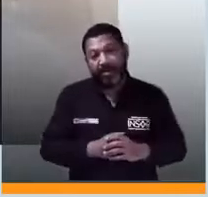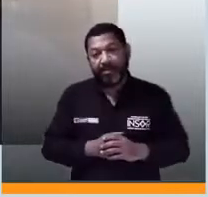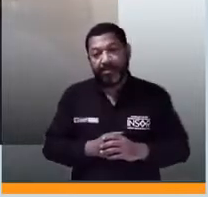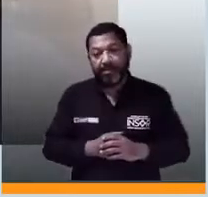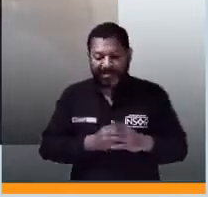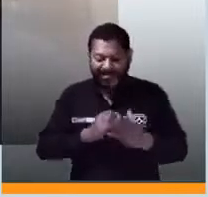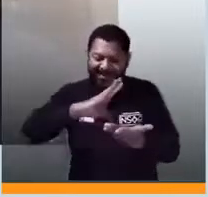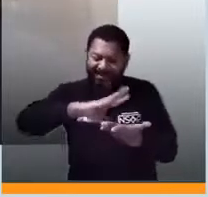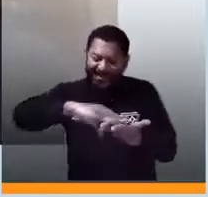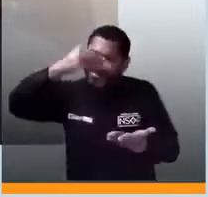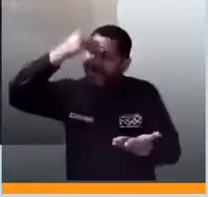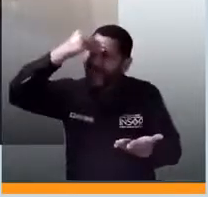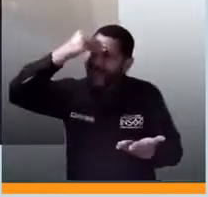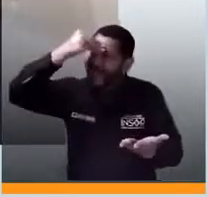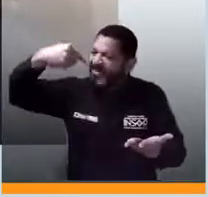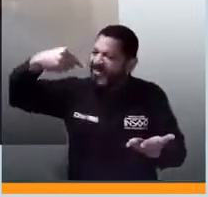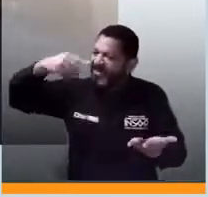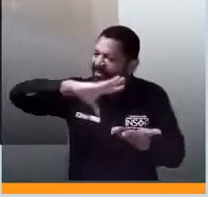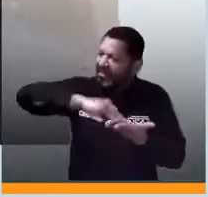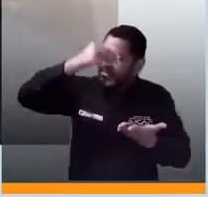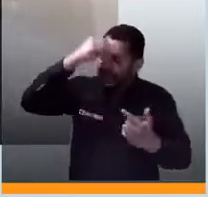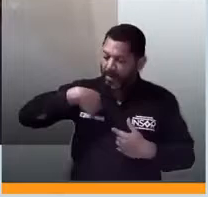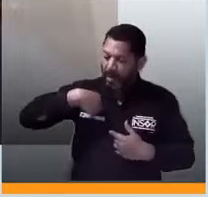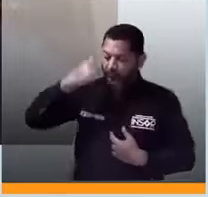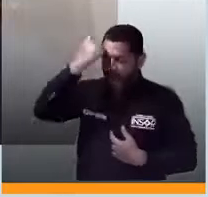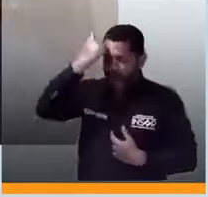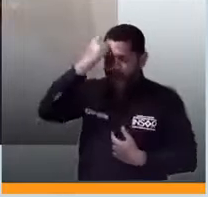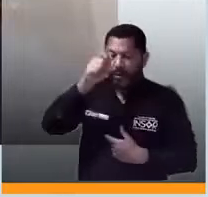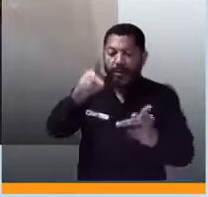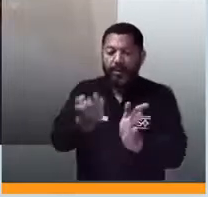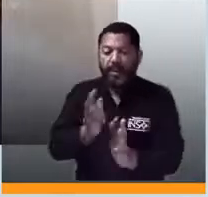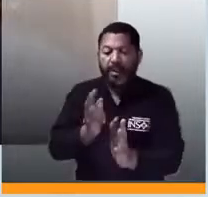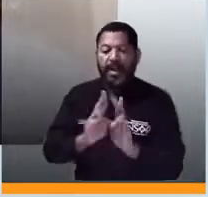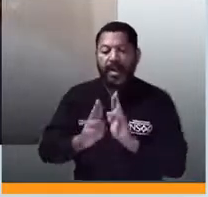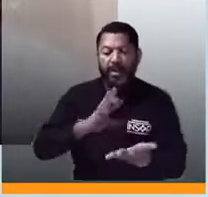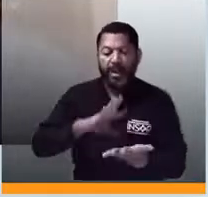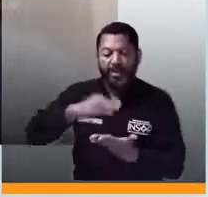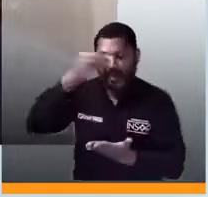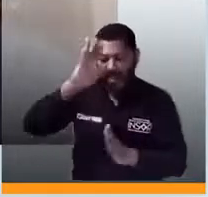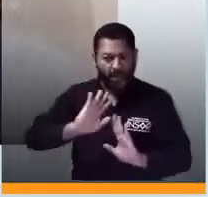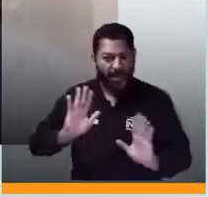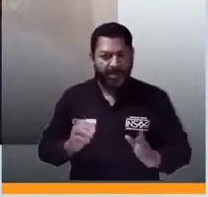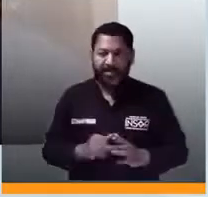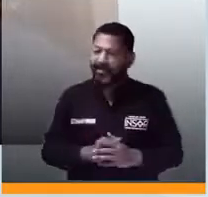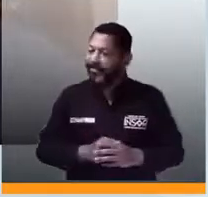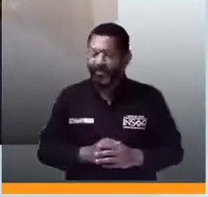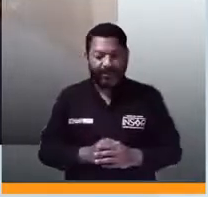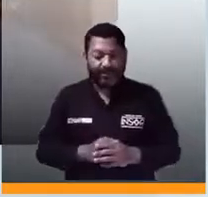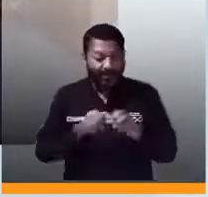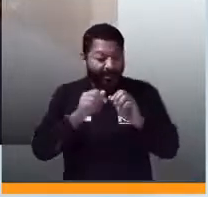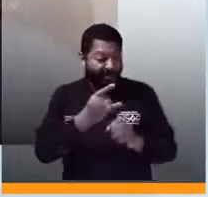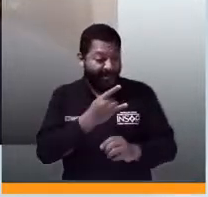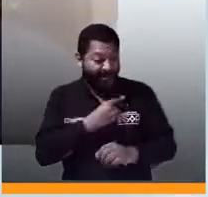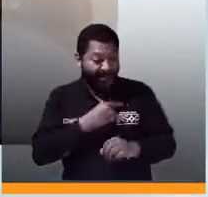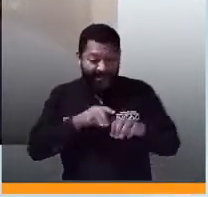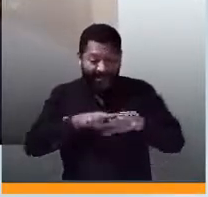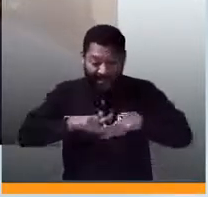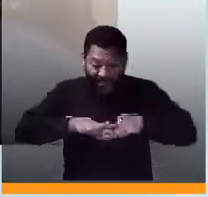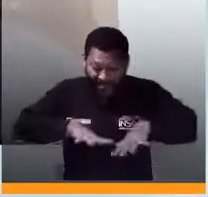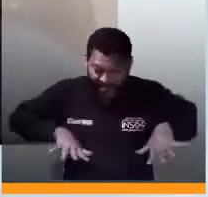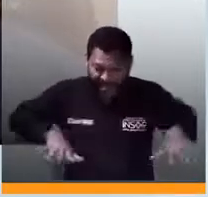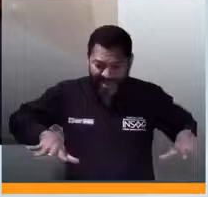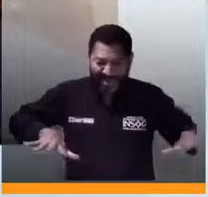la relación del profesor con su estudiante. La universidad es un ámbito pleno, un